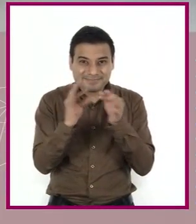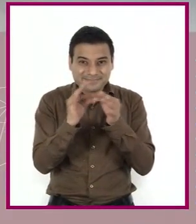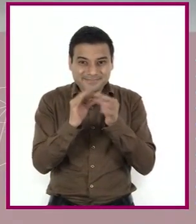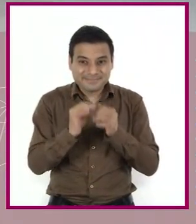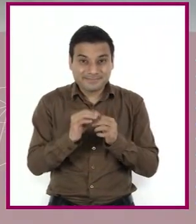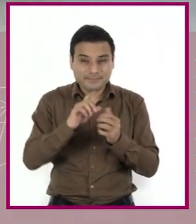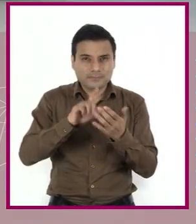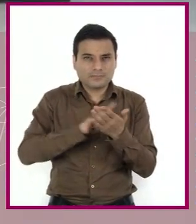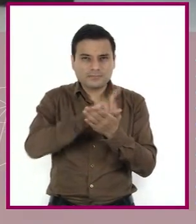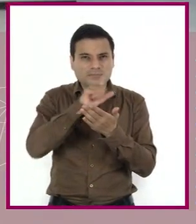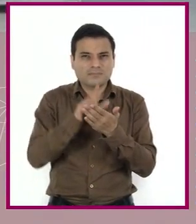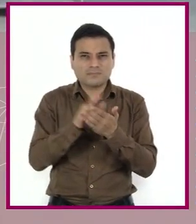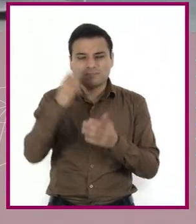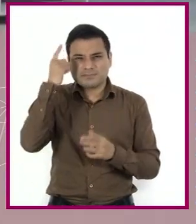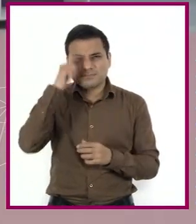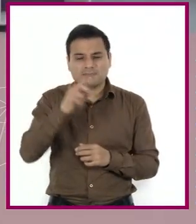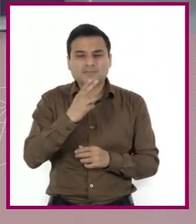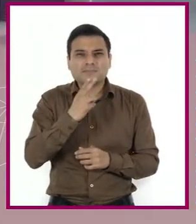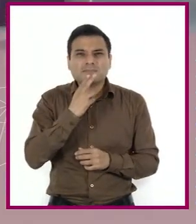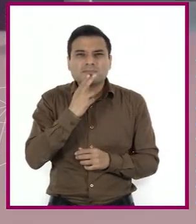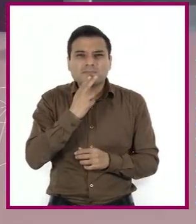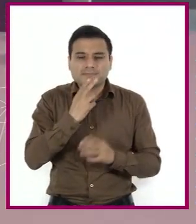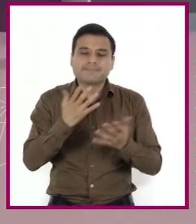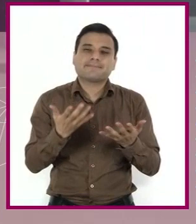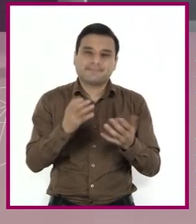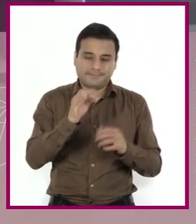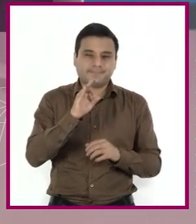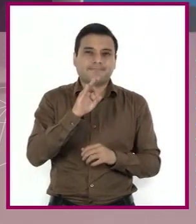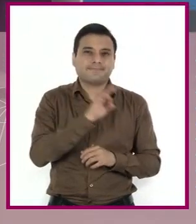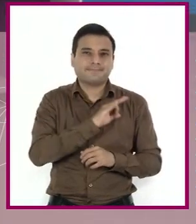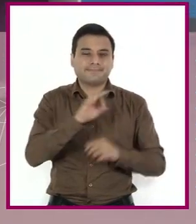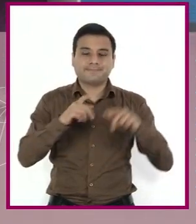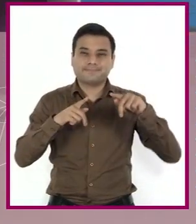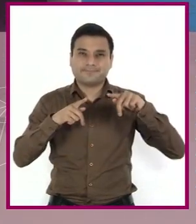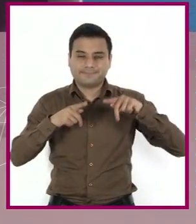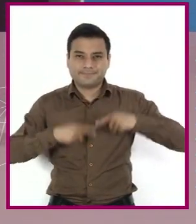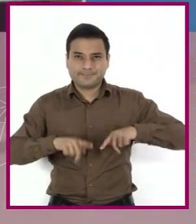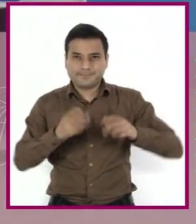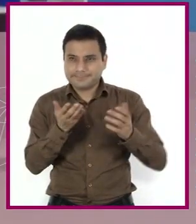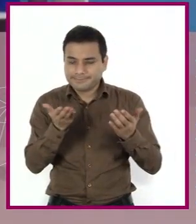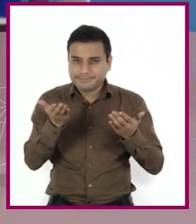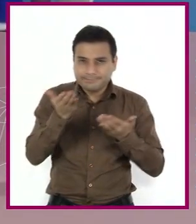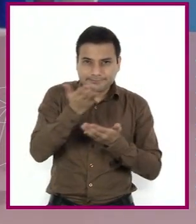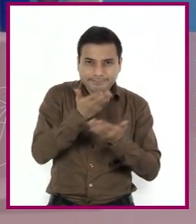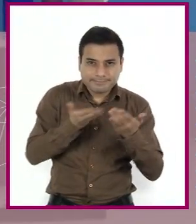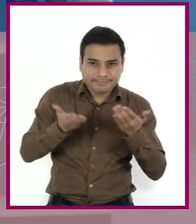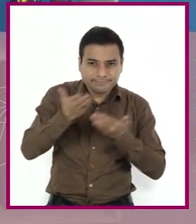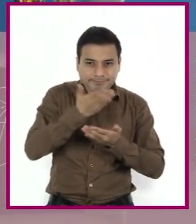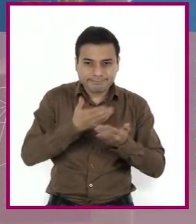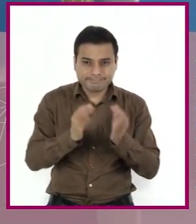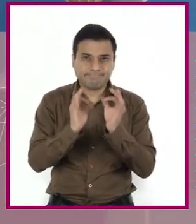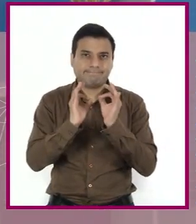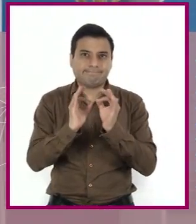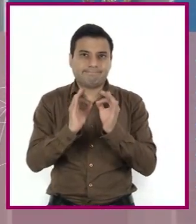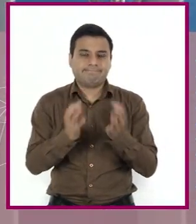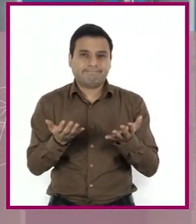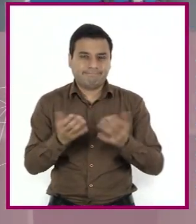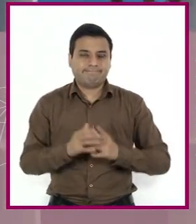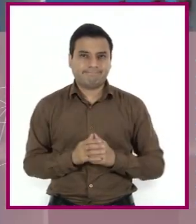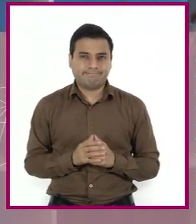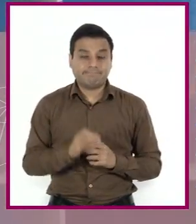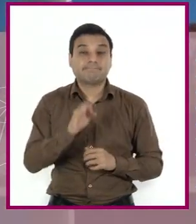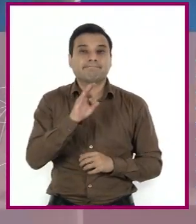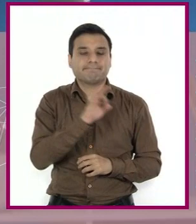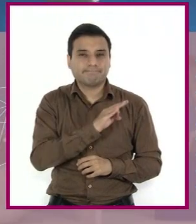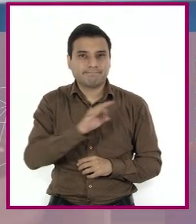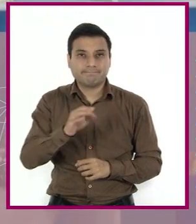la legalidad nos permite regular la forma en la que socializamos con las y los demás, pues regula, orienta,